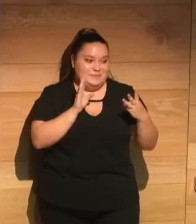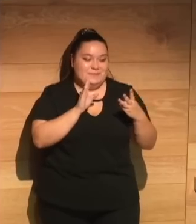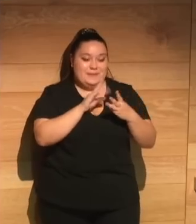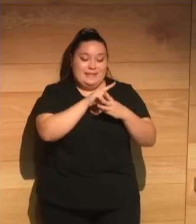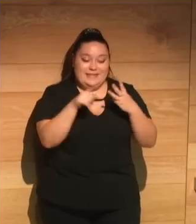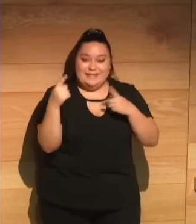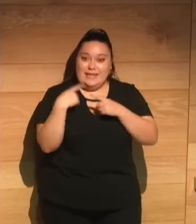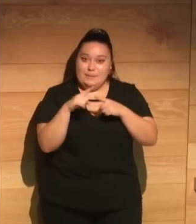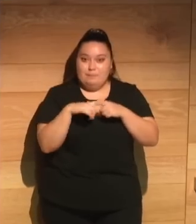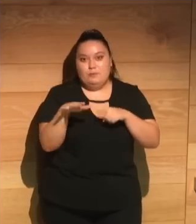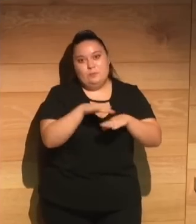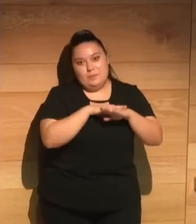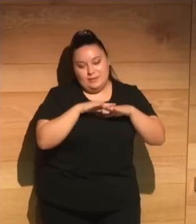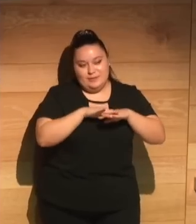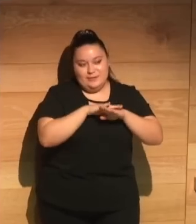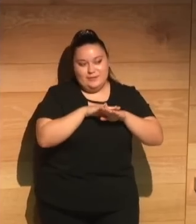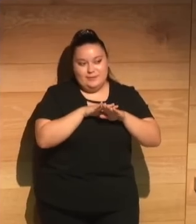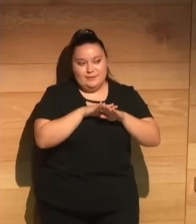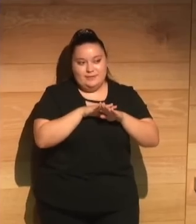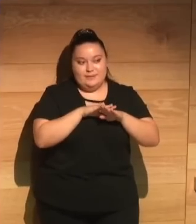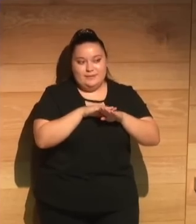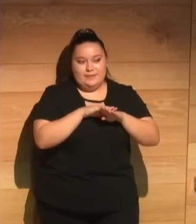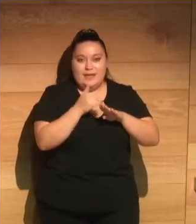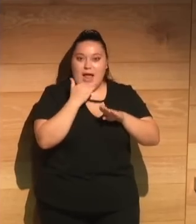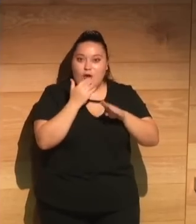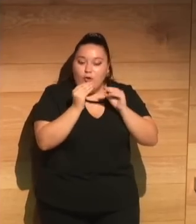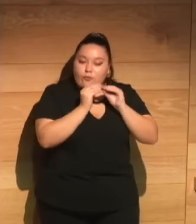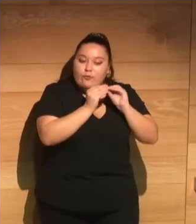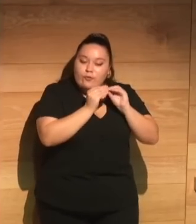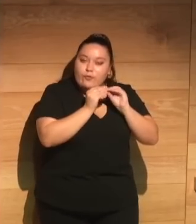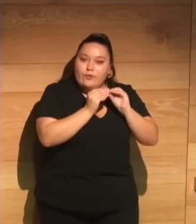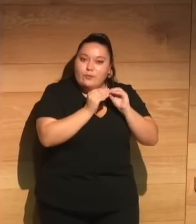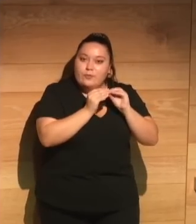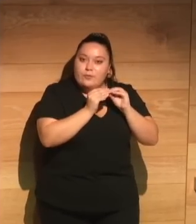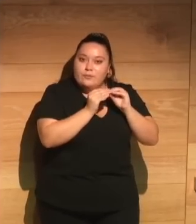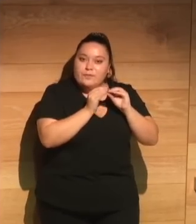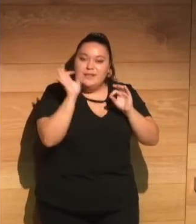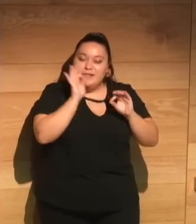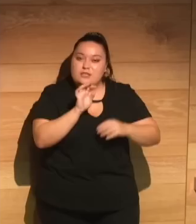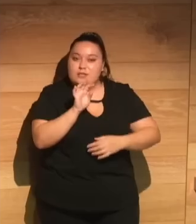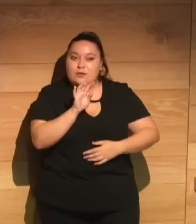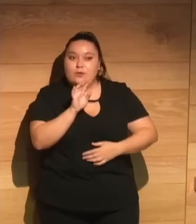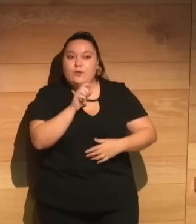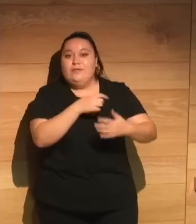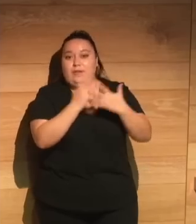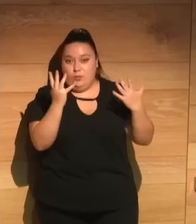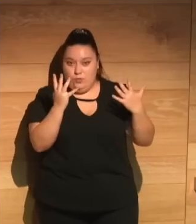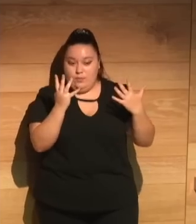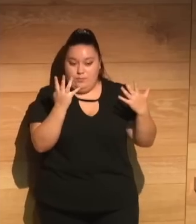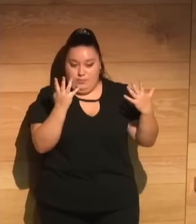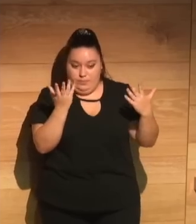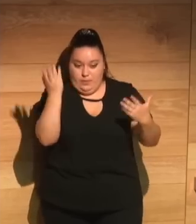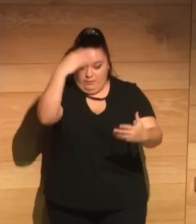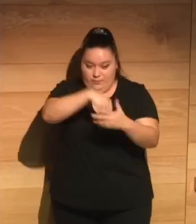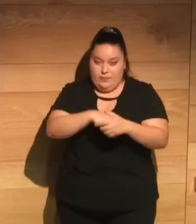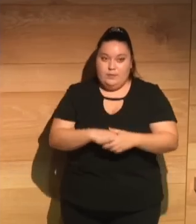esos tres elementos básicos son lo que van a configurar el camino de todo el siglo XIX.